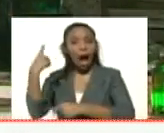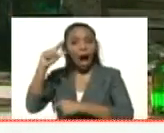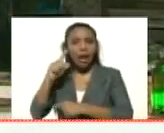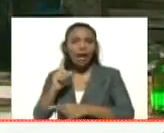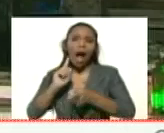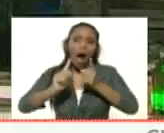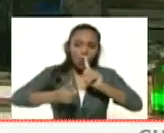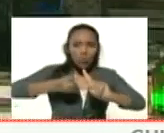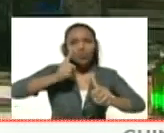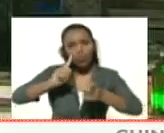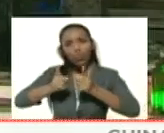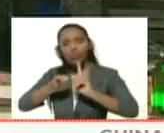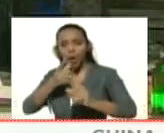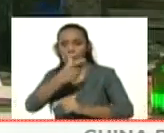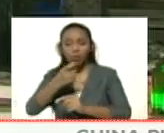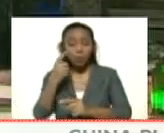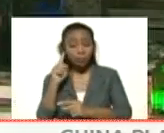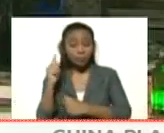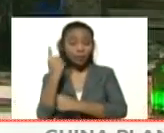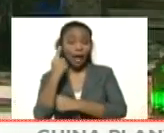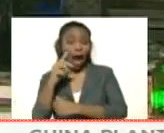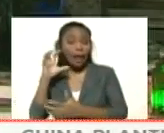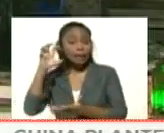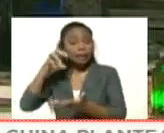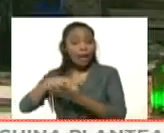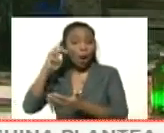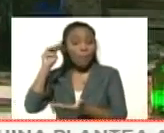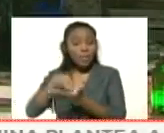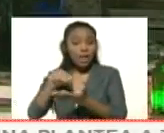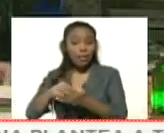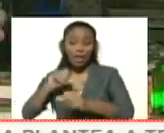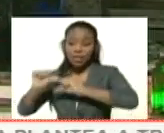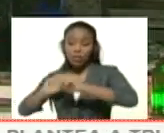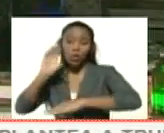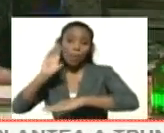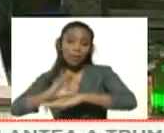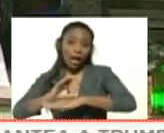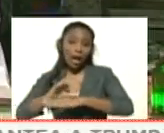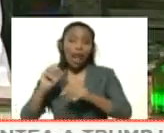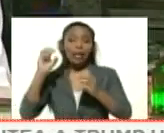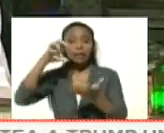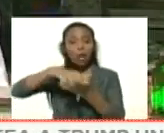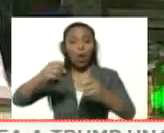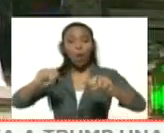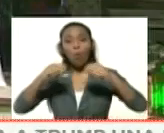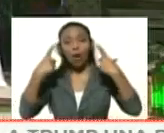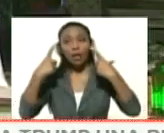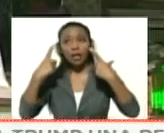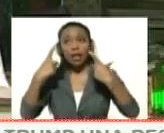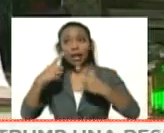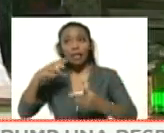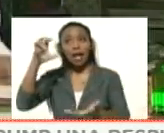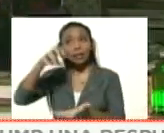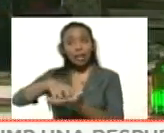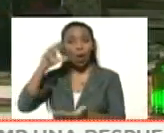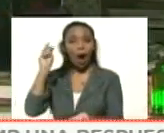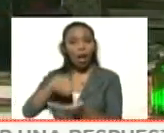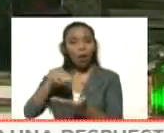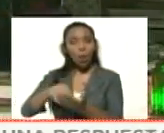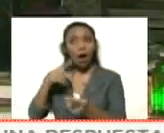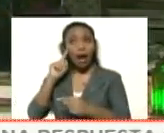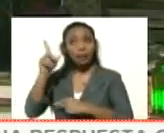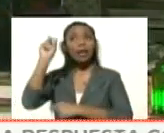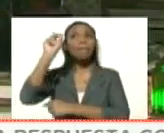focos, principalmente focos en el estado de Miranda, Distrito Capital, estado de La Guaira y estado Aragua.